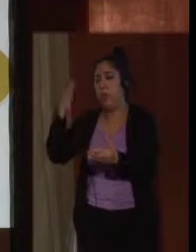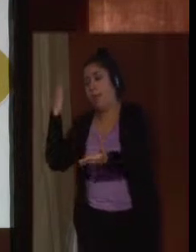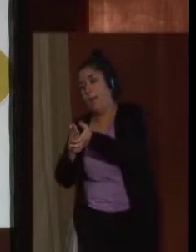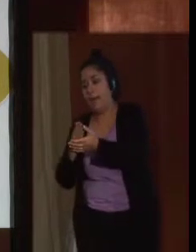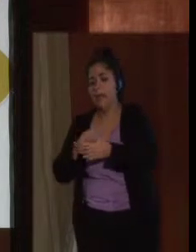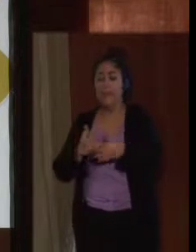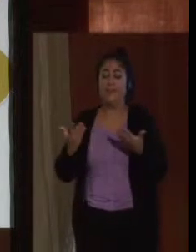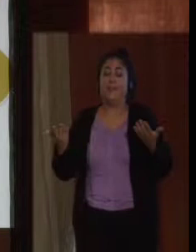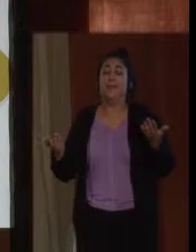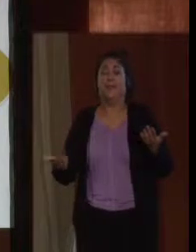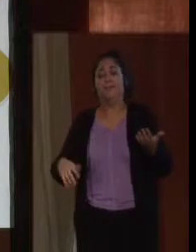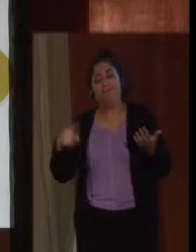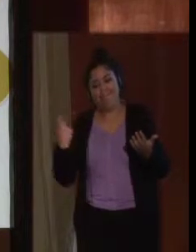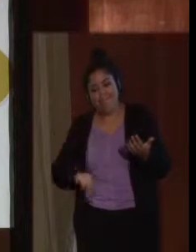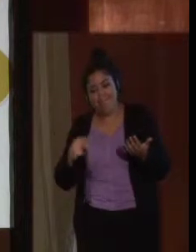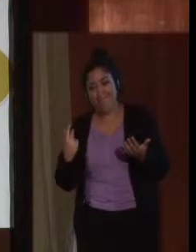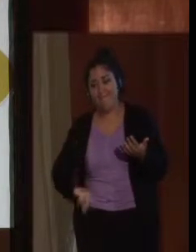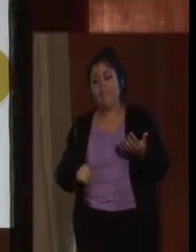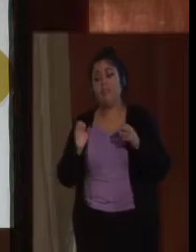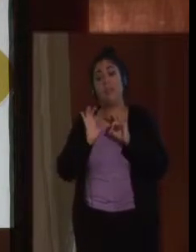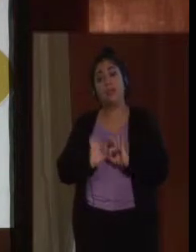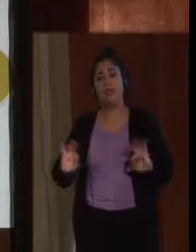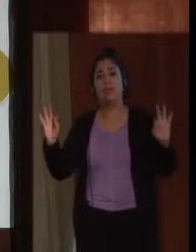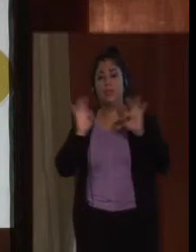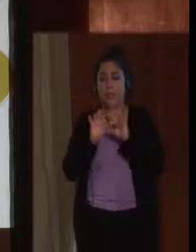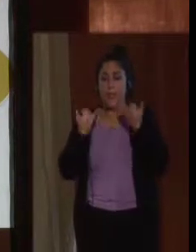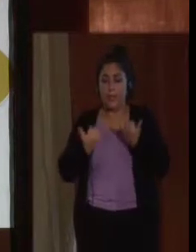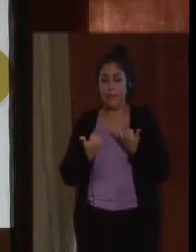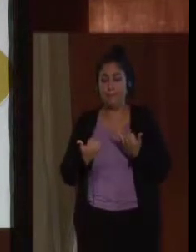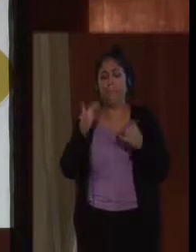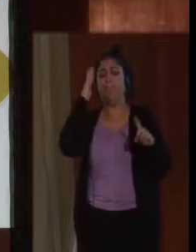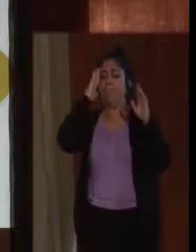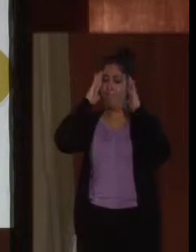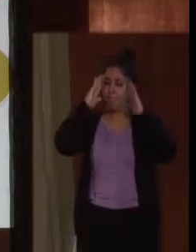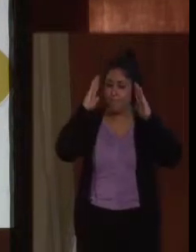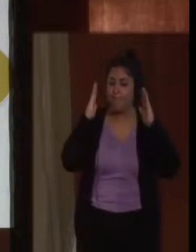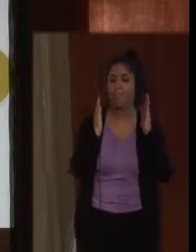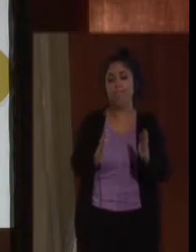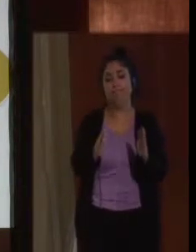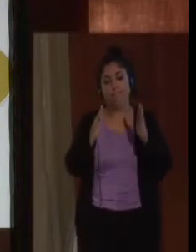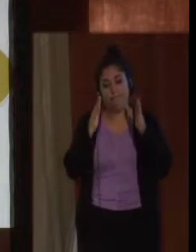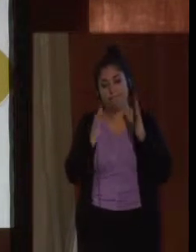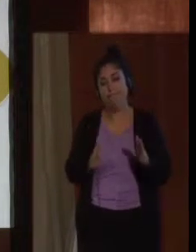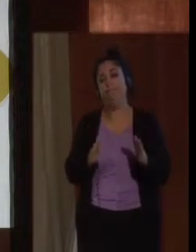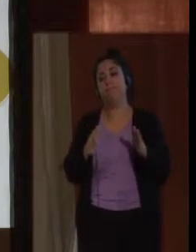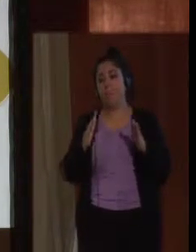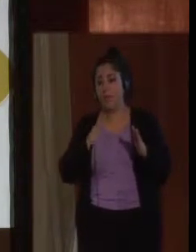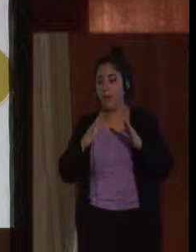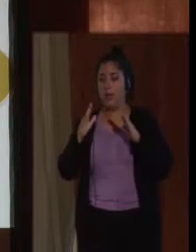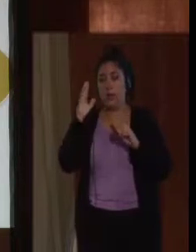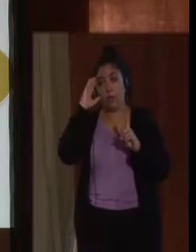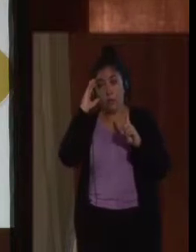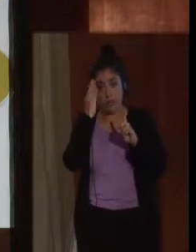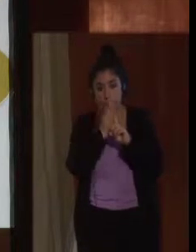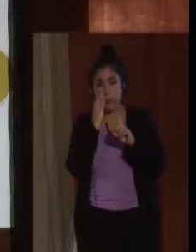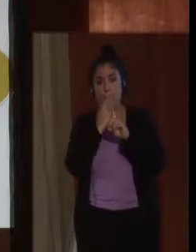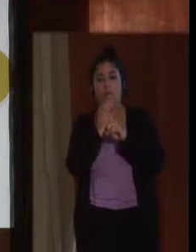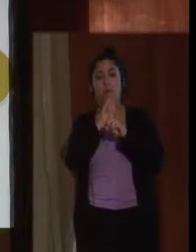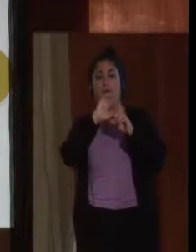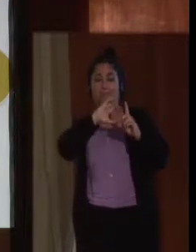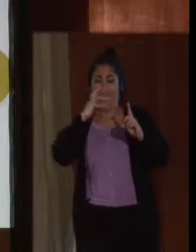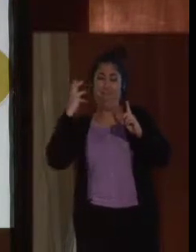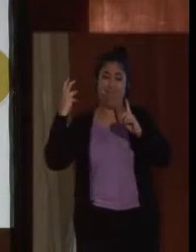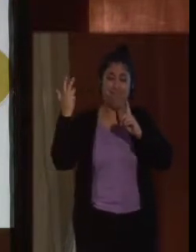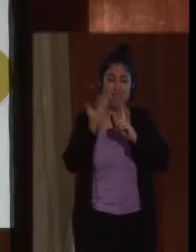climático, en los proyectos de inversión pública, ¿no? Que no se generen gastos adicionales en atención, rehabilitación, reconstrucción, así como costos a los